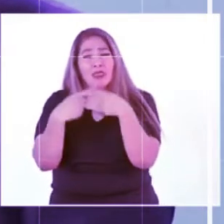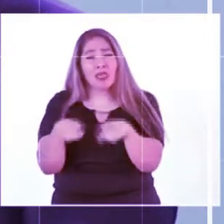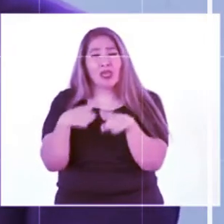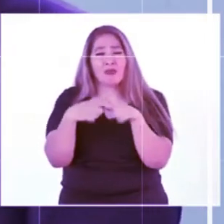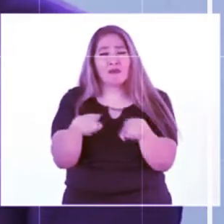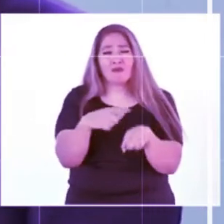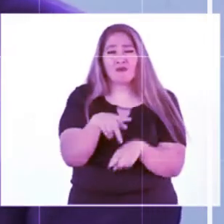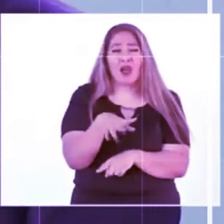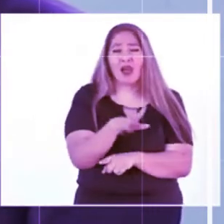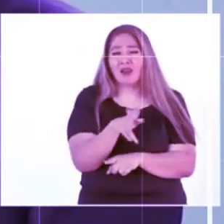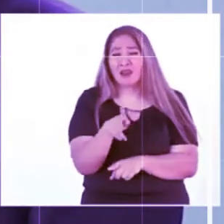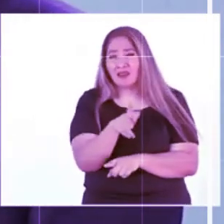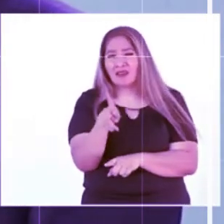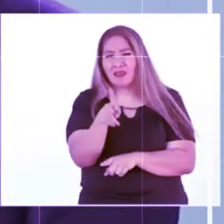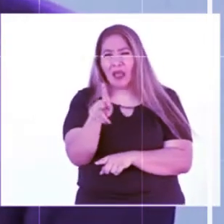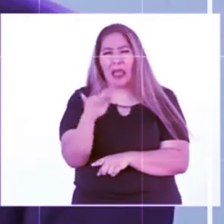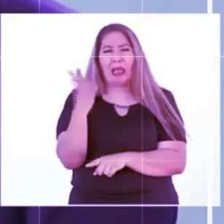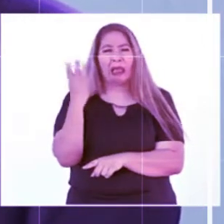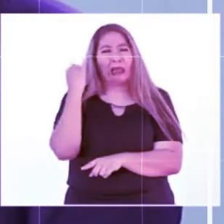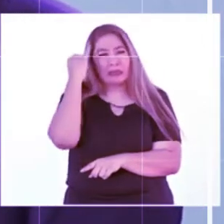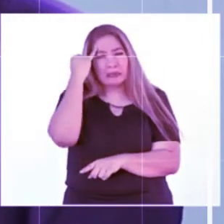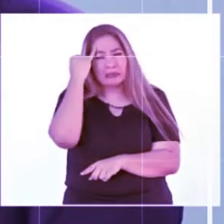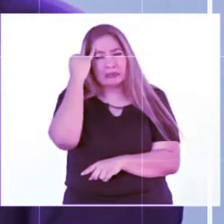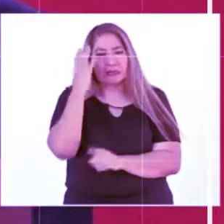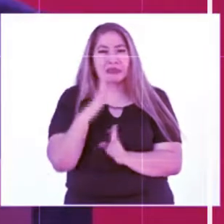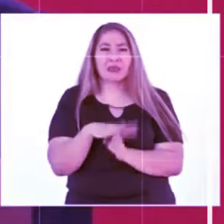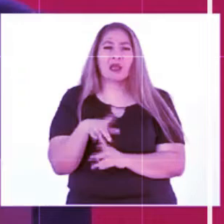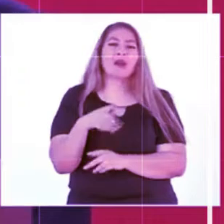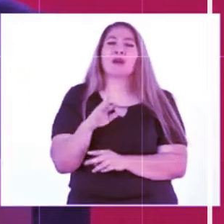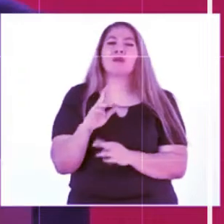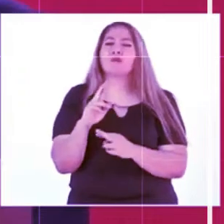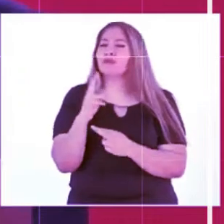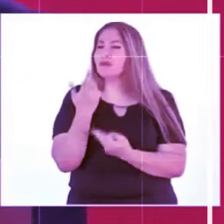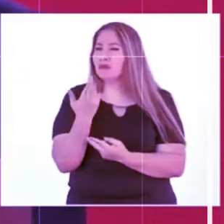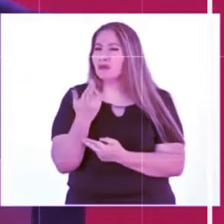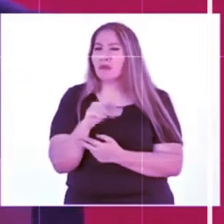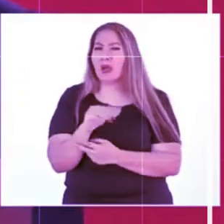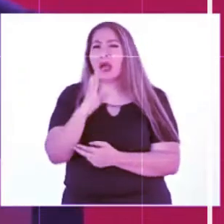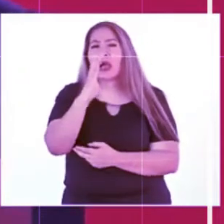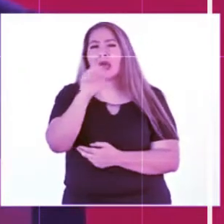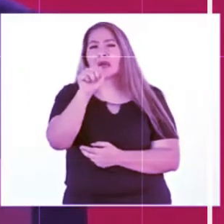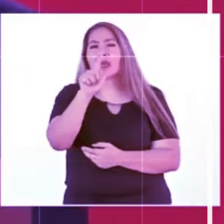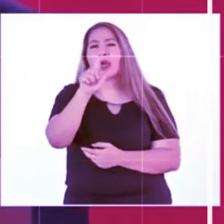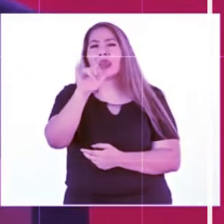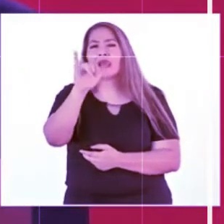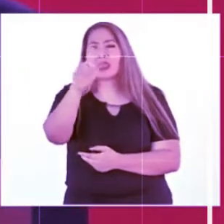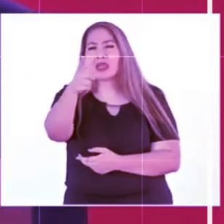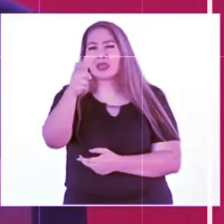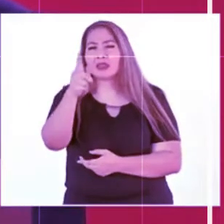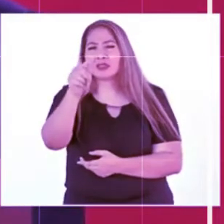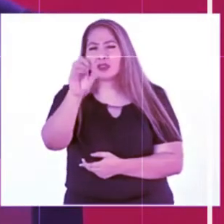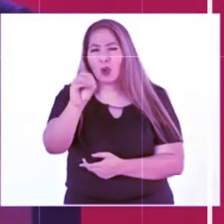pueblos encabezados por el indígena y a la postre revolucionario Calixto Contreras.